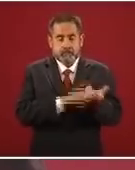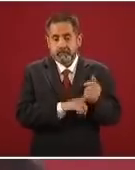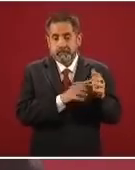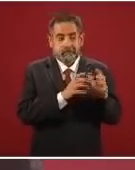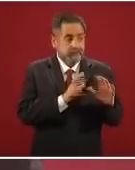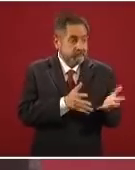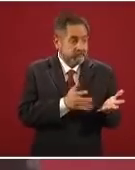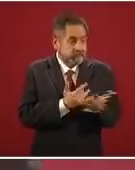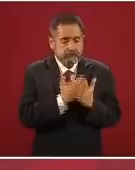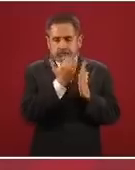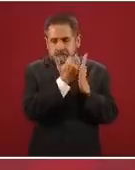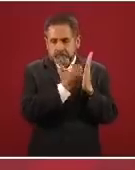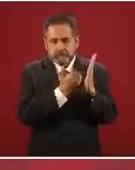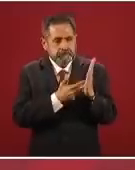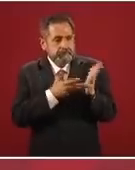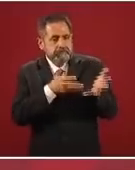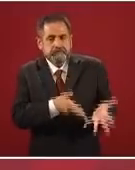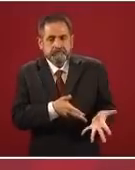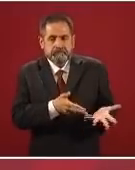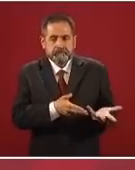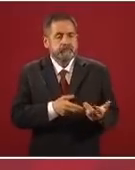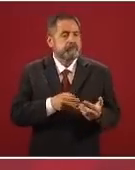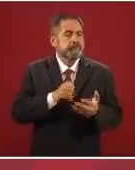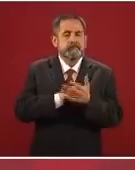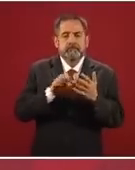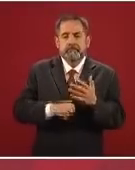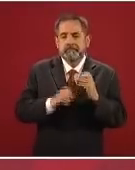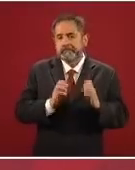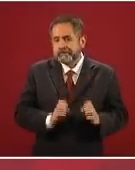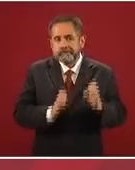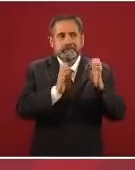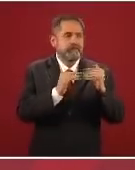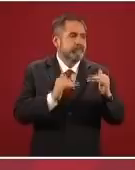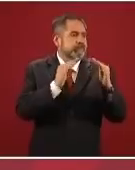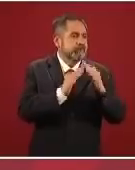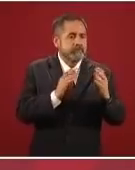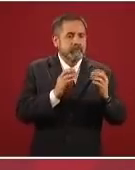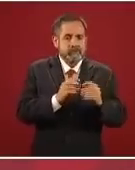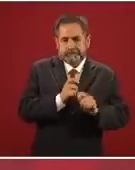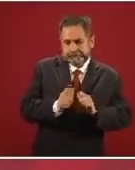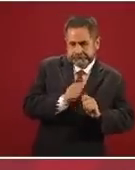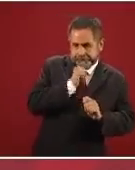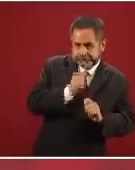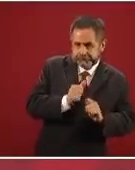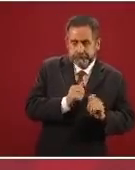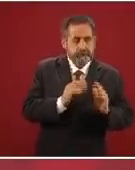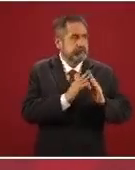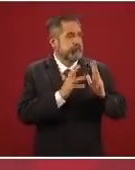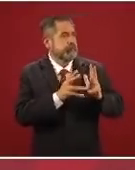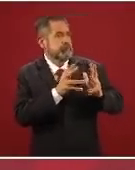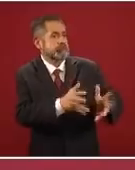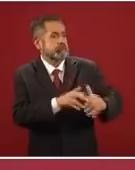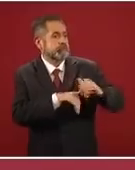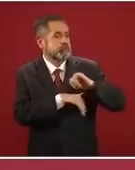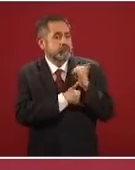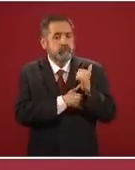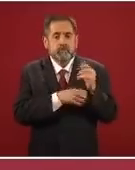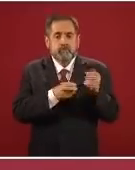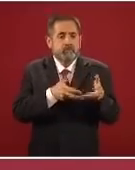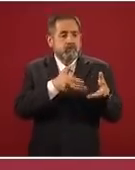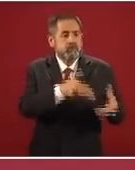obviamente en el caso de bienes muebles o inmuebles, no numerario, pues estaban en almacenes, estaban